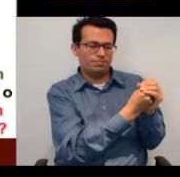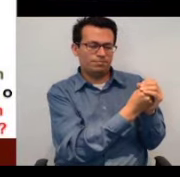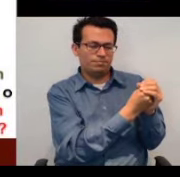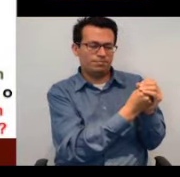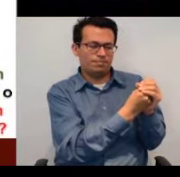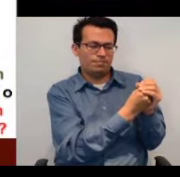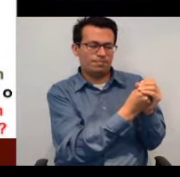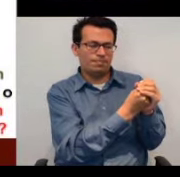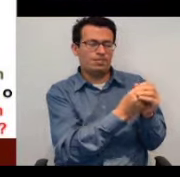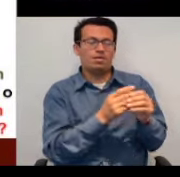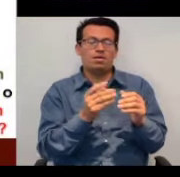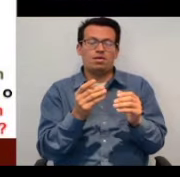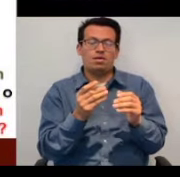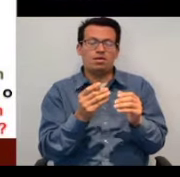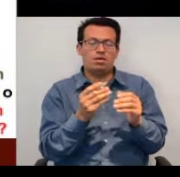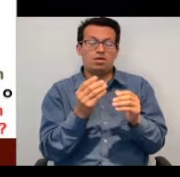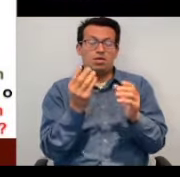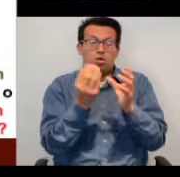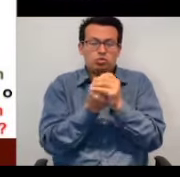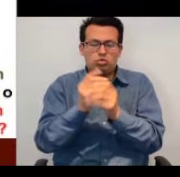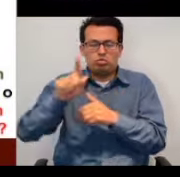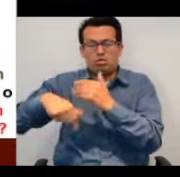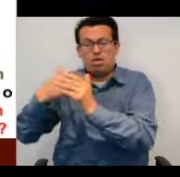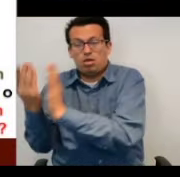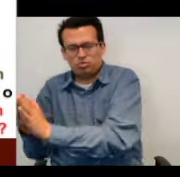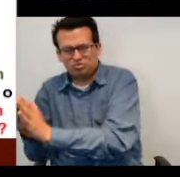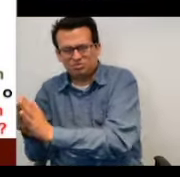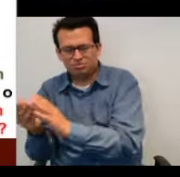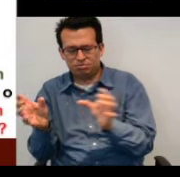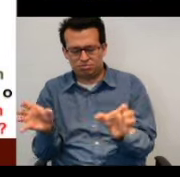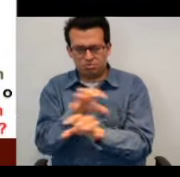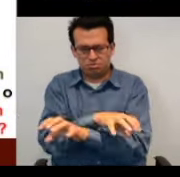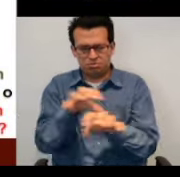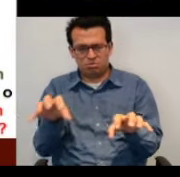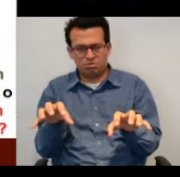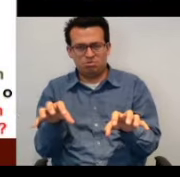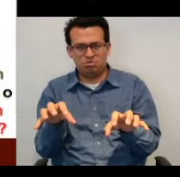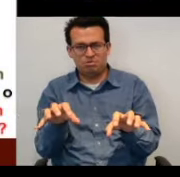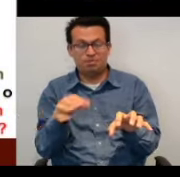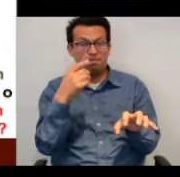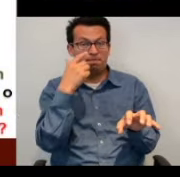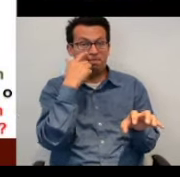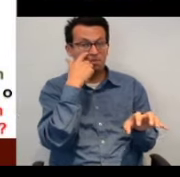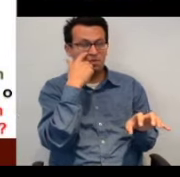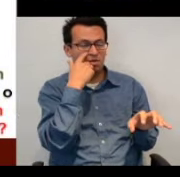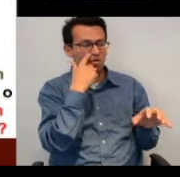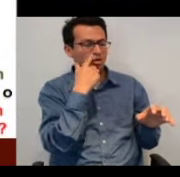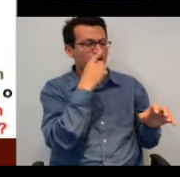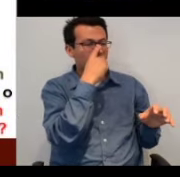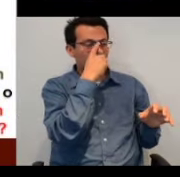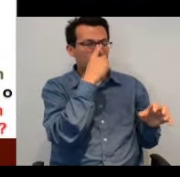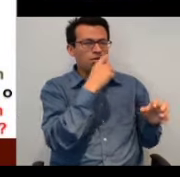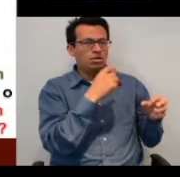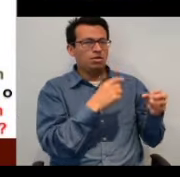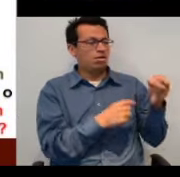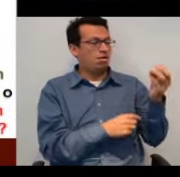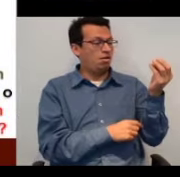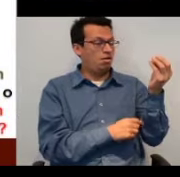inclusión, nos estamos refiriendo a una dicotomía tradicional existente entre inclusión y